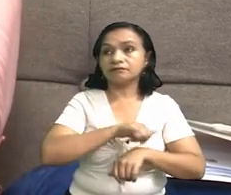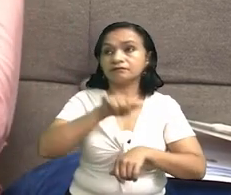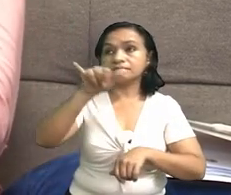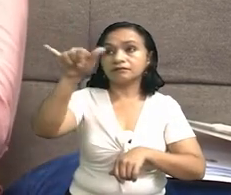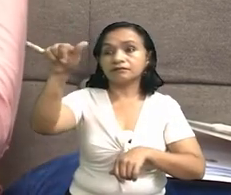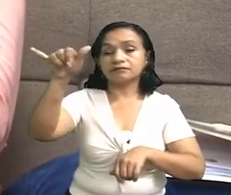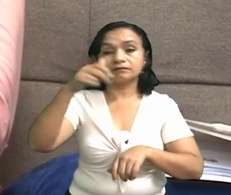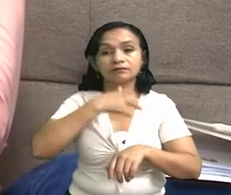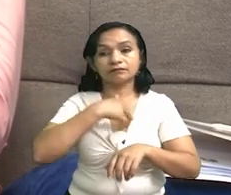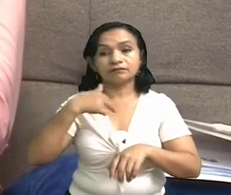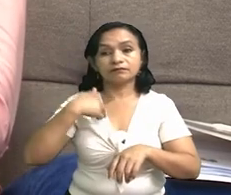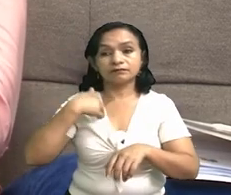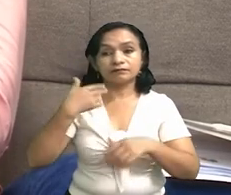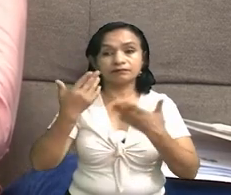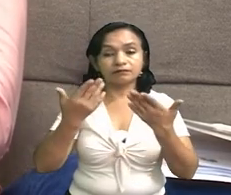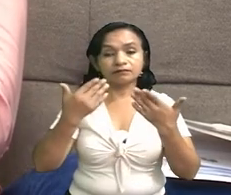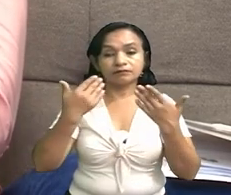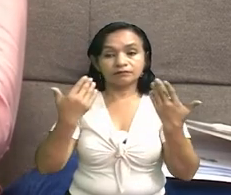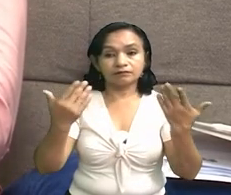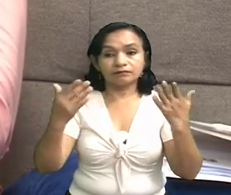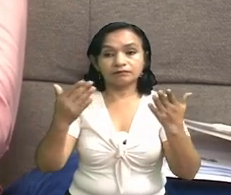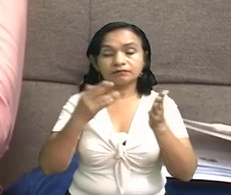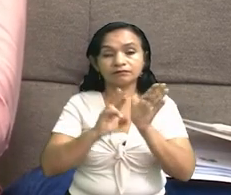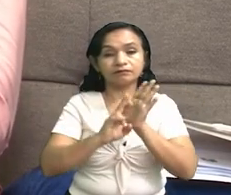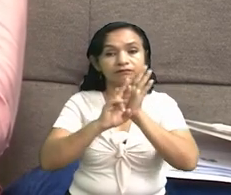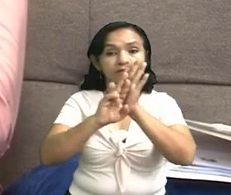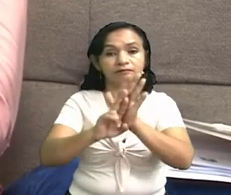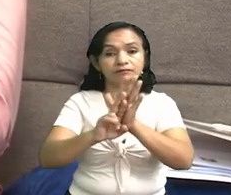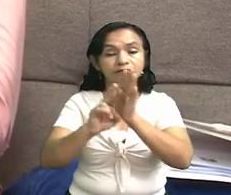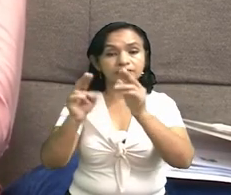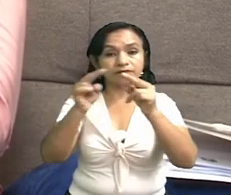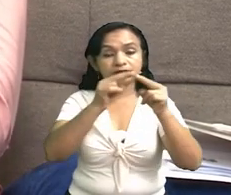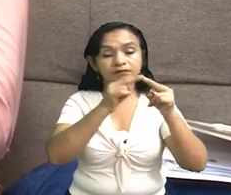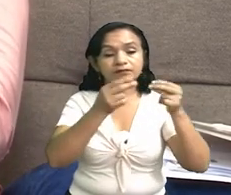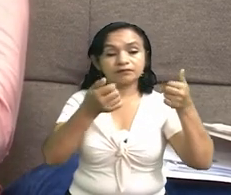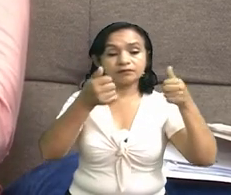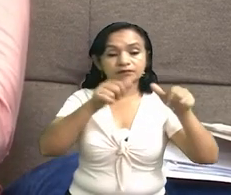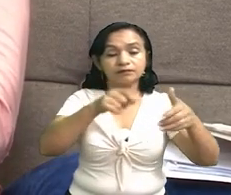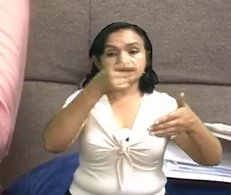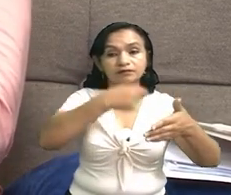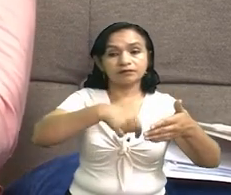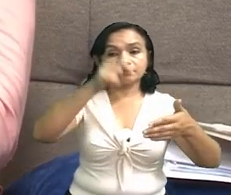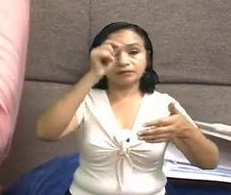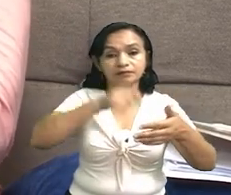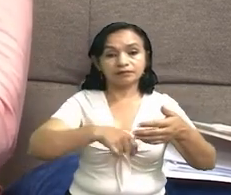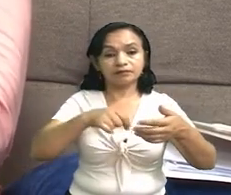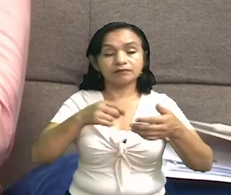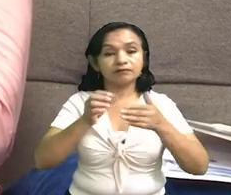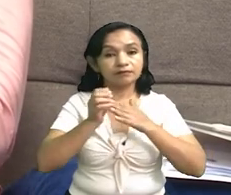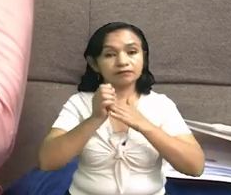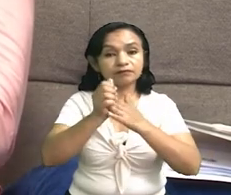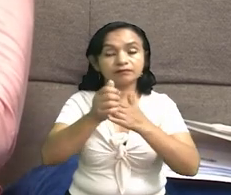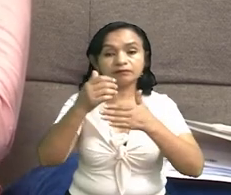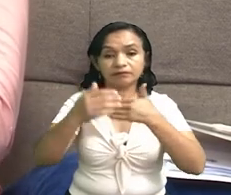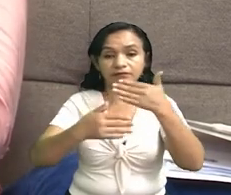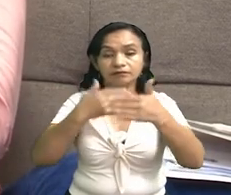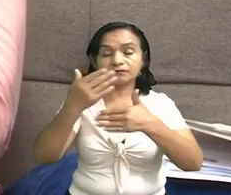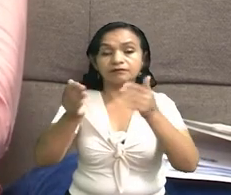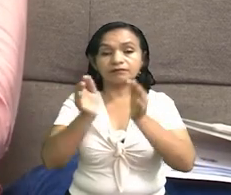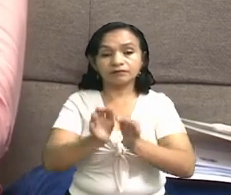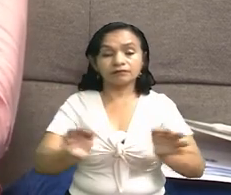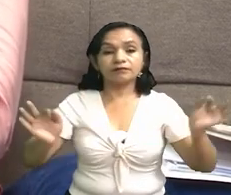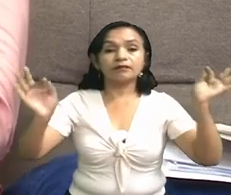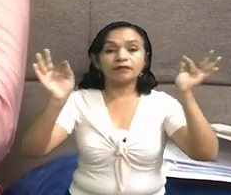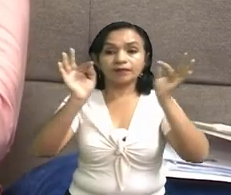eso son también de las oportunidades y los resultados de este convenio, porque ellos que están dirigiendo estos procesos, pues es muy